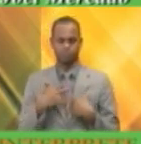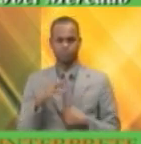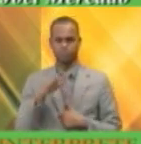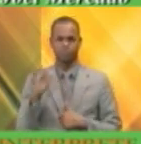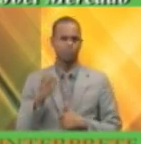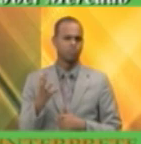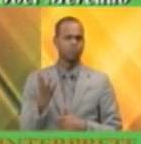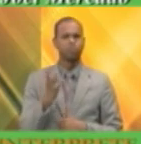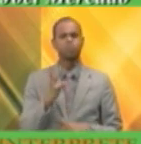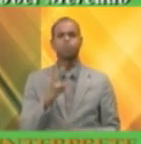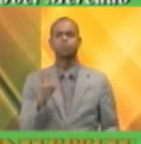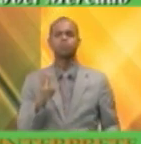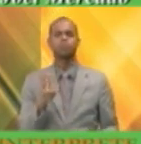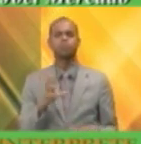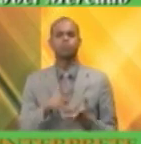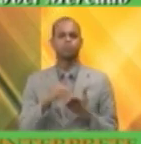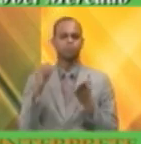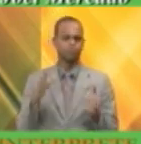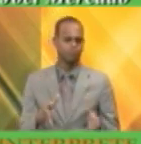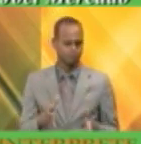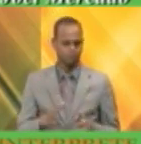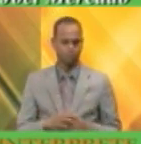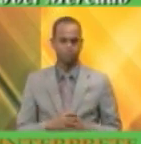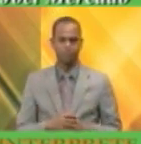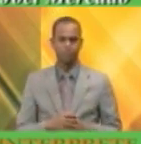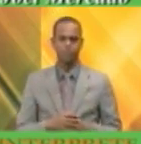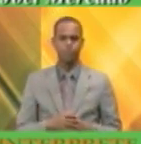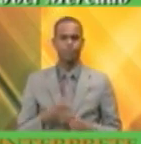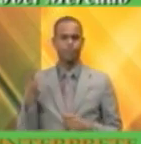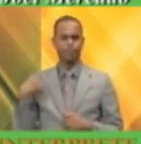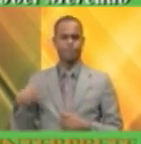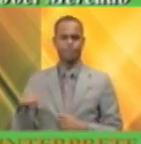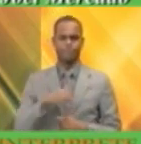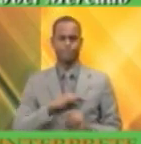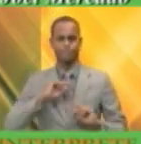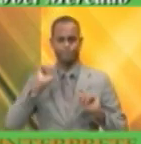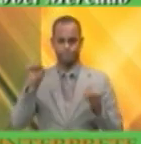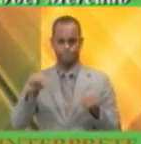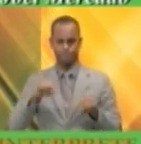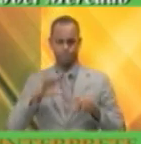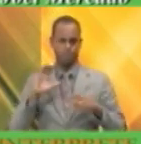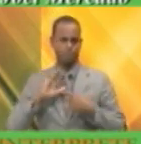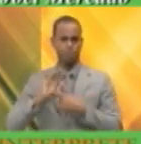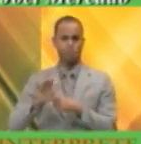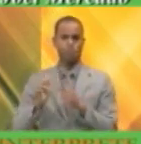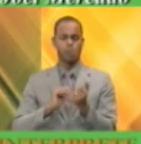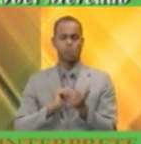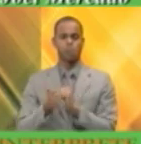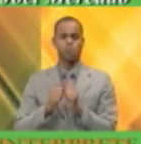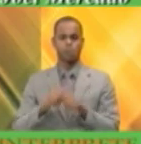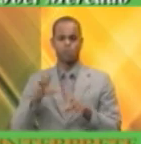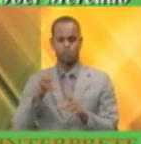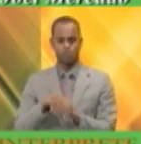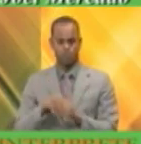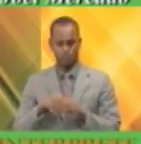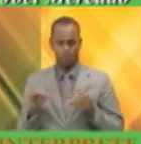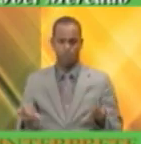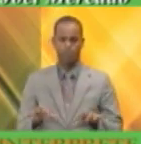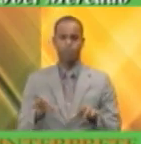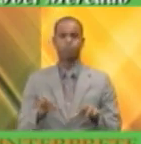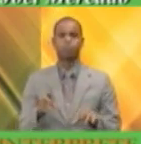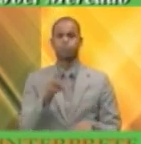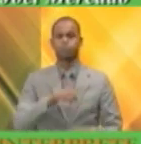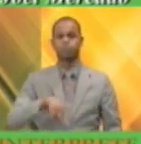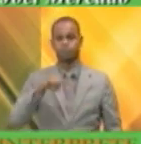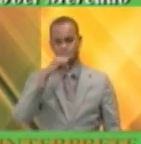o 600 estudiantes, cuando nosotros vamos y hacemos una exhibición de baloncesto sobre silla de ruedas, esos